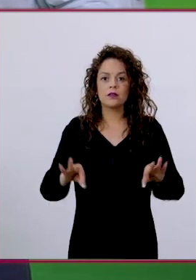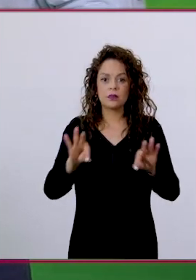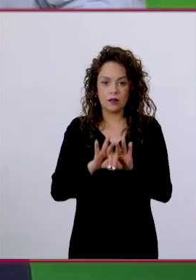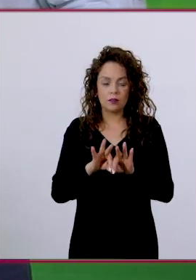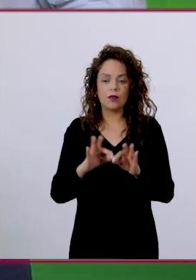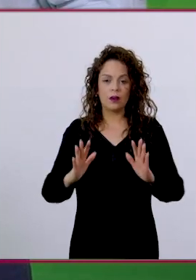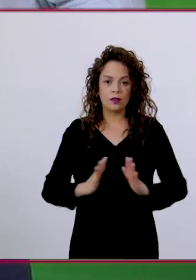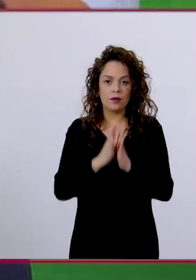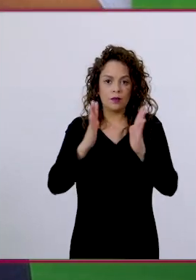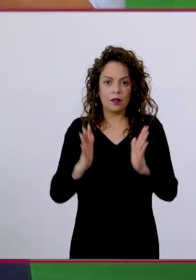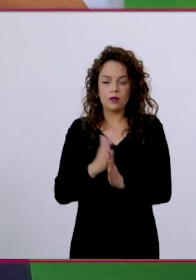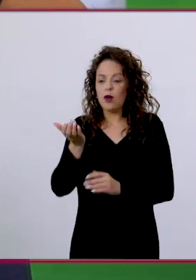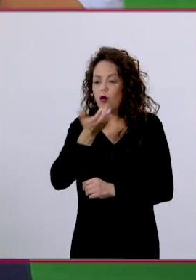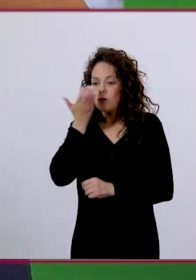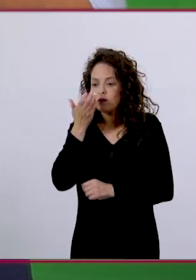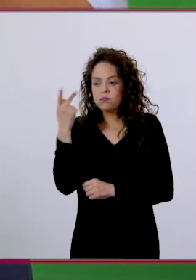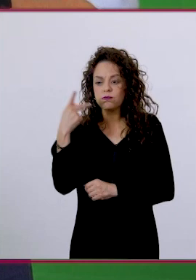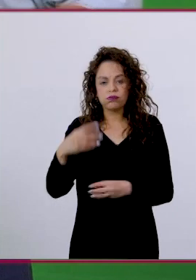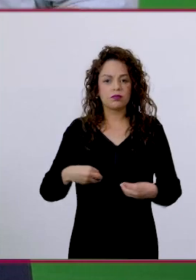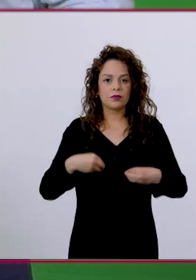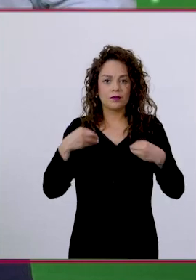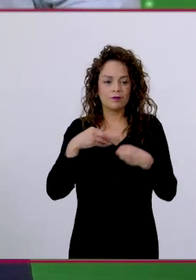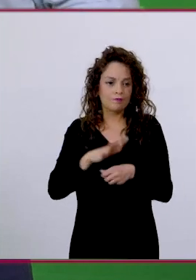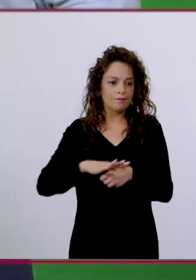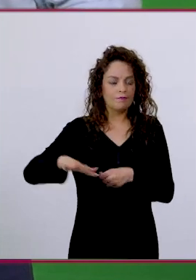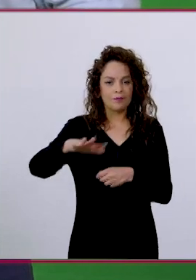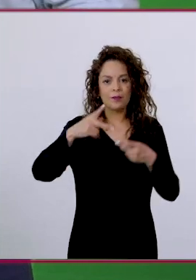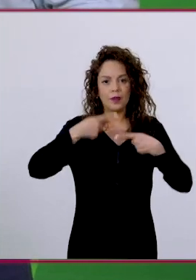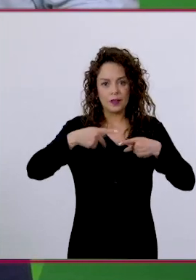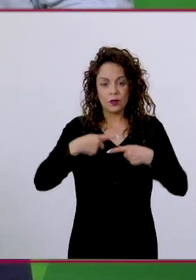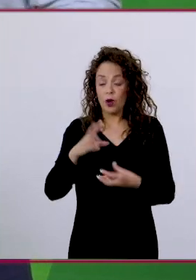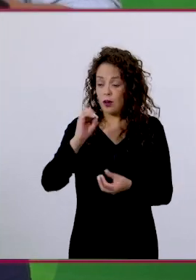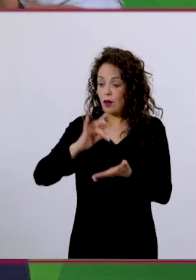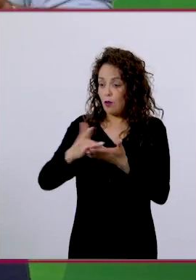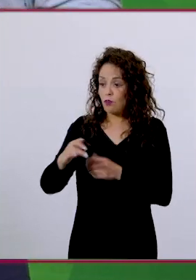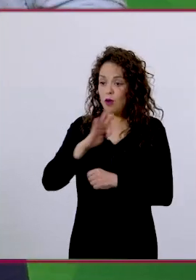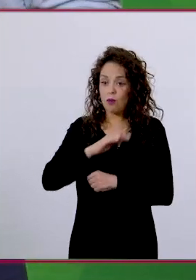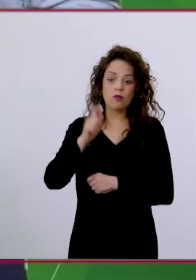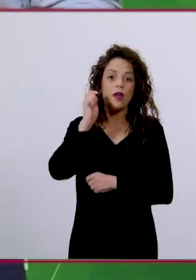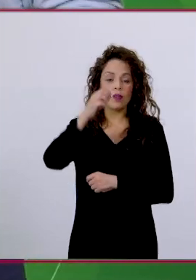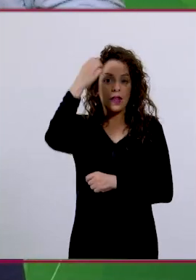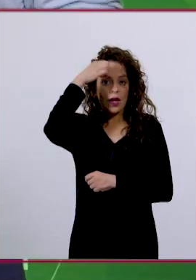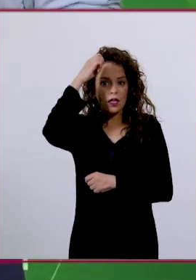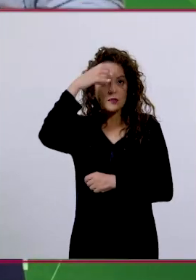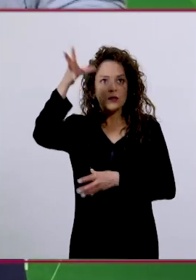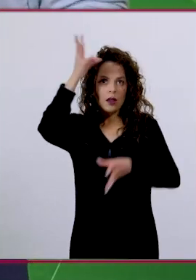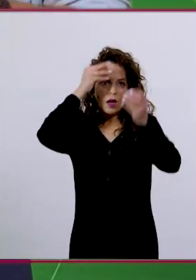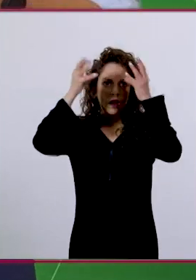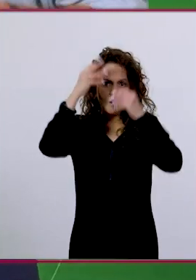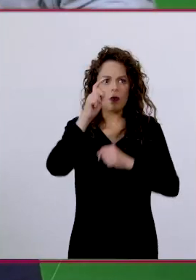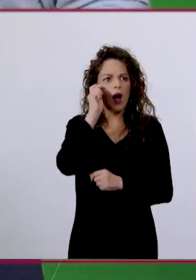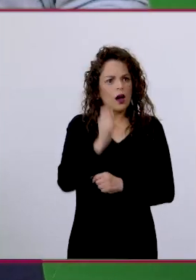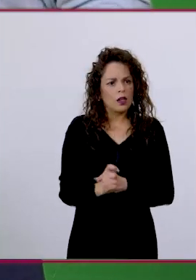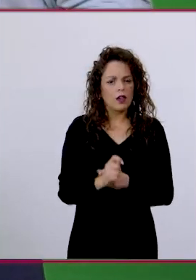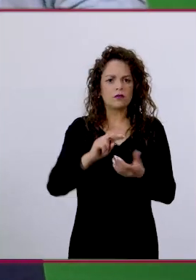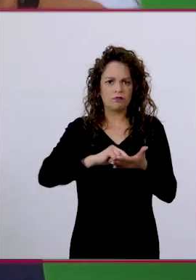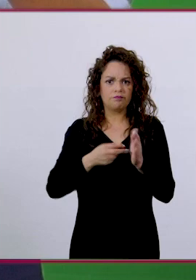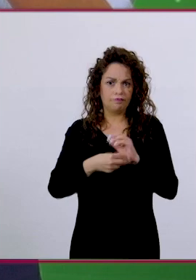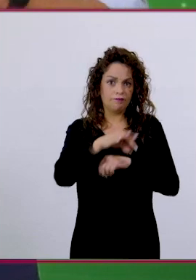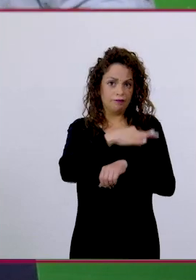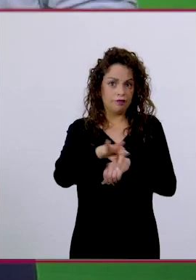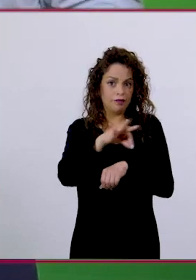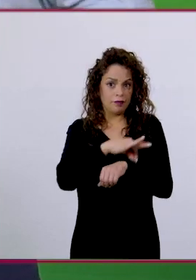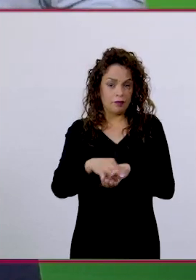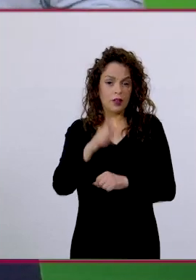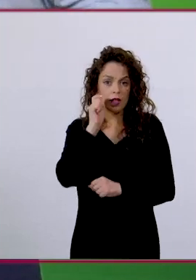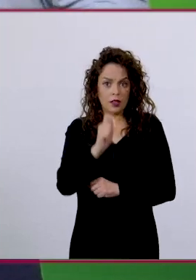los saberes tradicionales. Sí, les agradecemos mucho el que nos hayan permitido diversificar nuestra noción de lo que significa el trabajo arquitectónico desde el